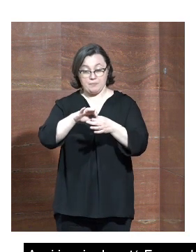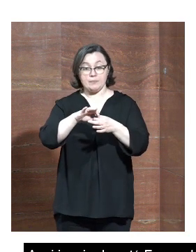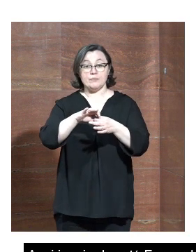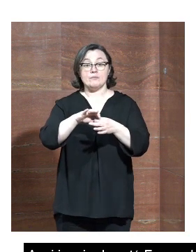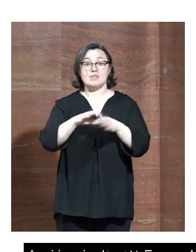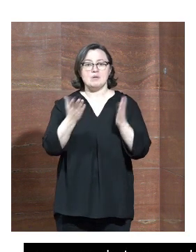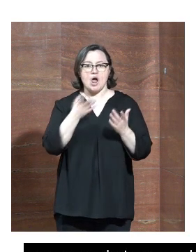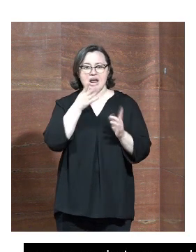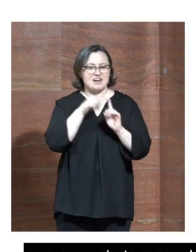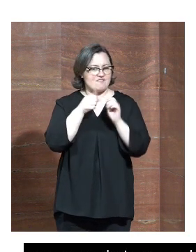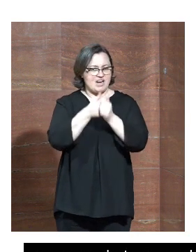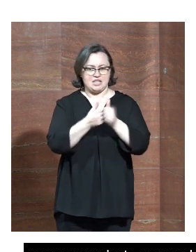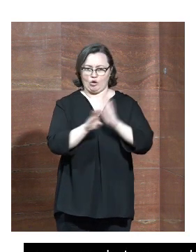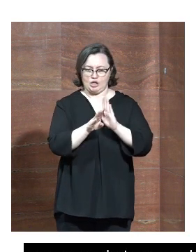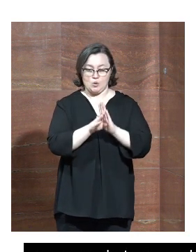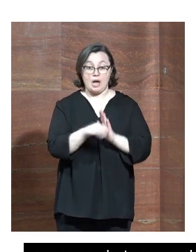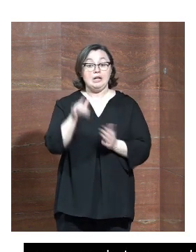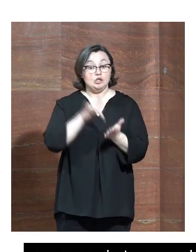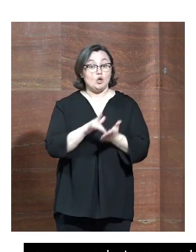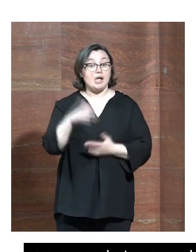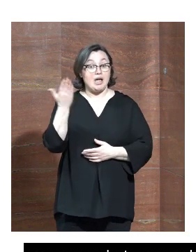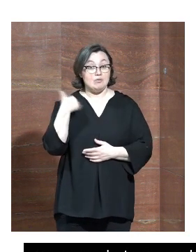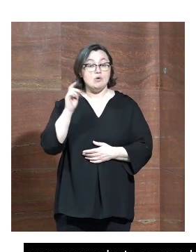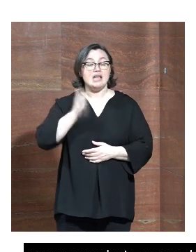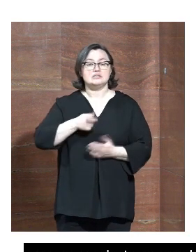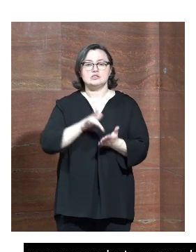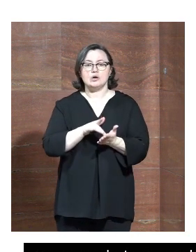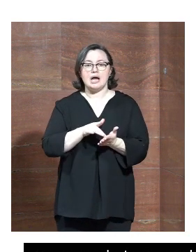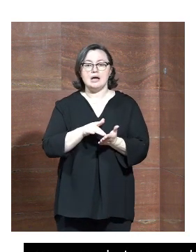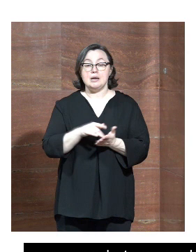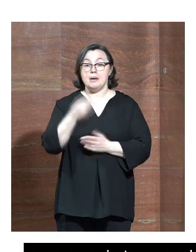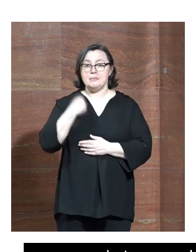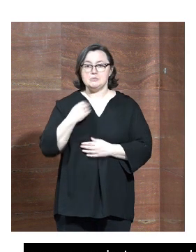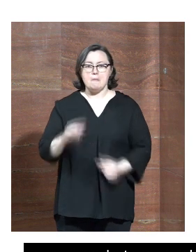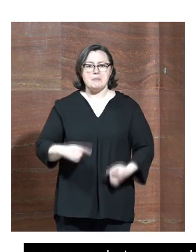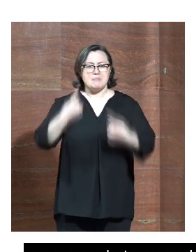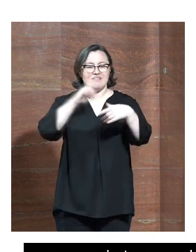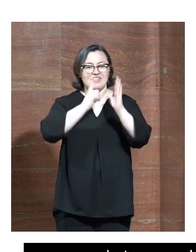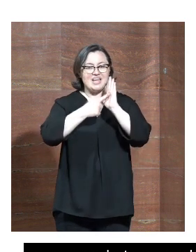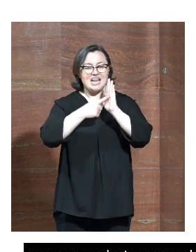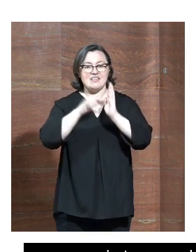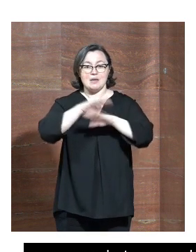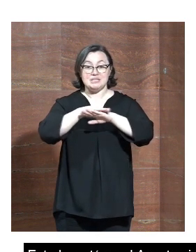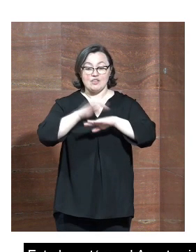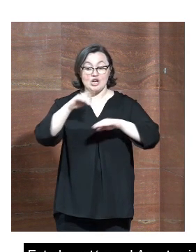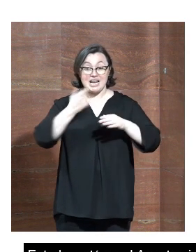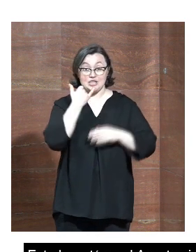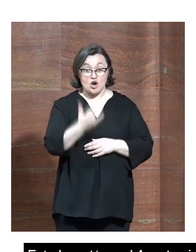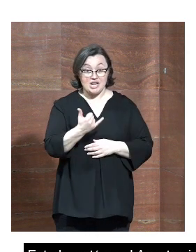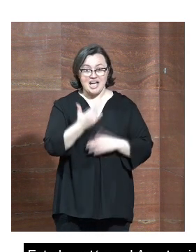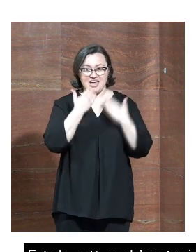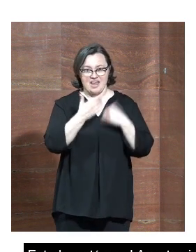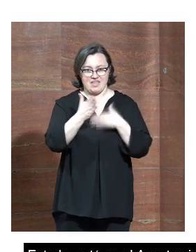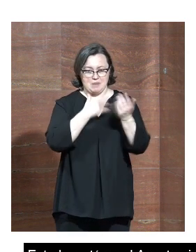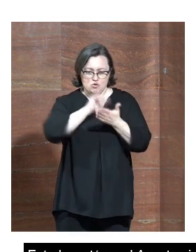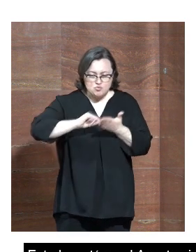pero sigue siendo uno de los mayores referentes. Él fue, entre otras muchas cosas, el que sacó la primera ley de administración electrónica, y un